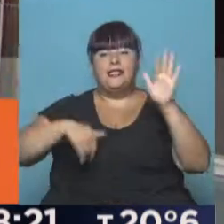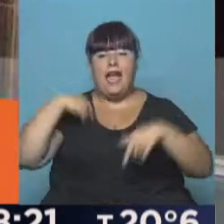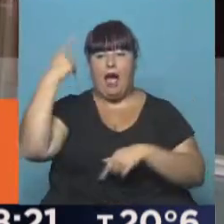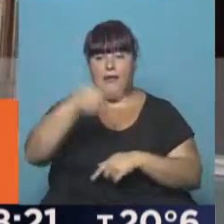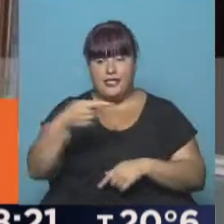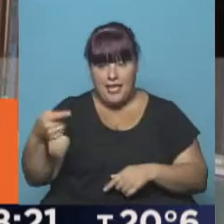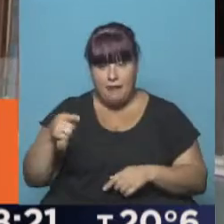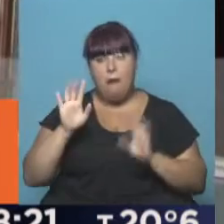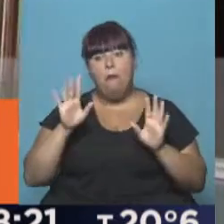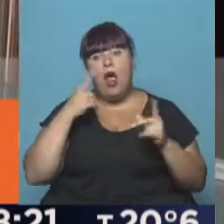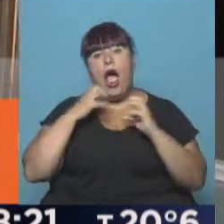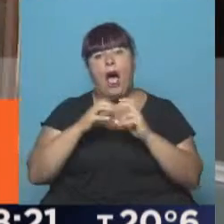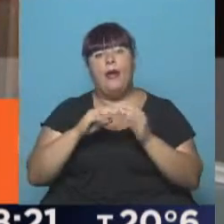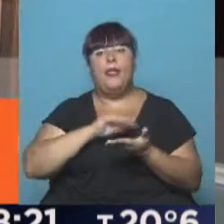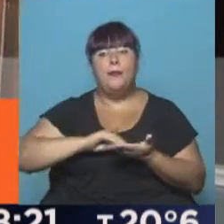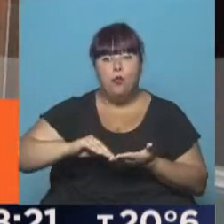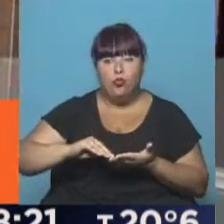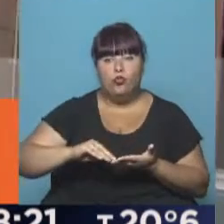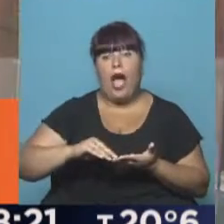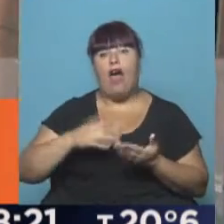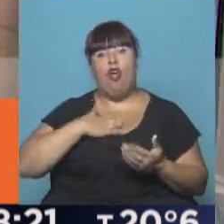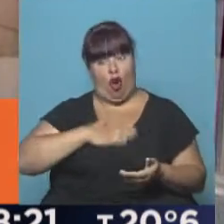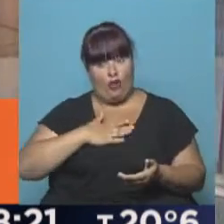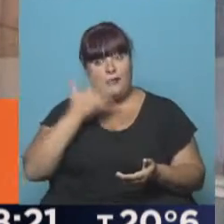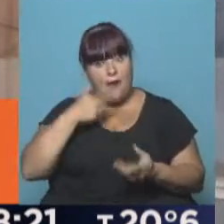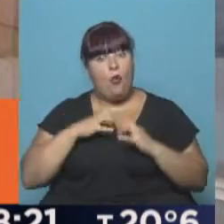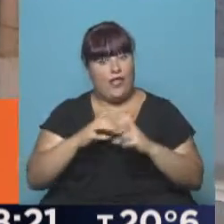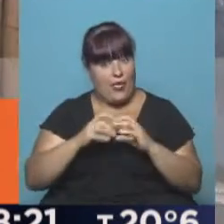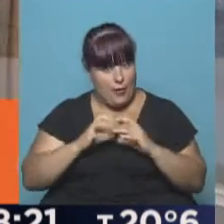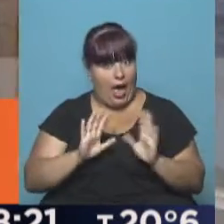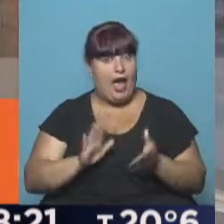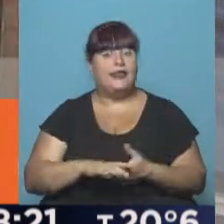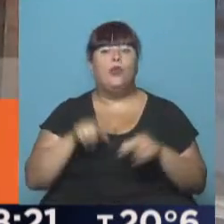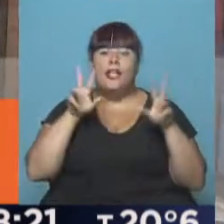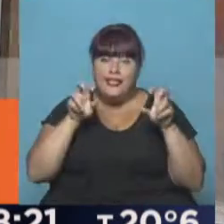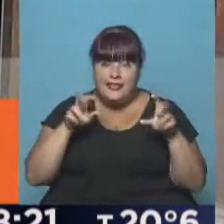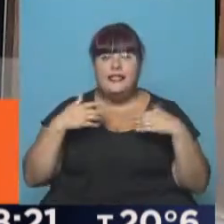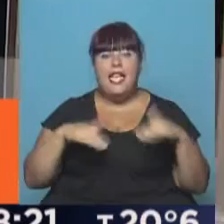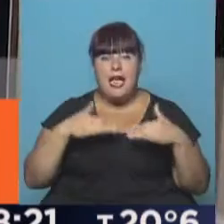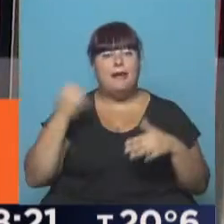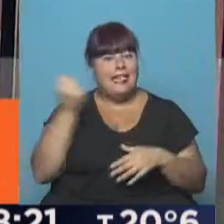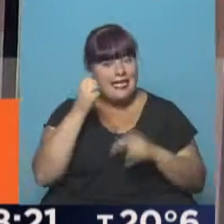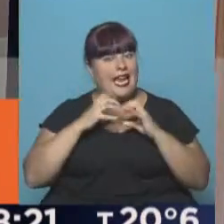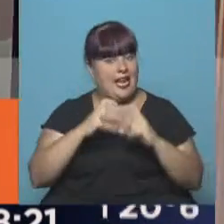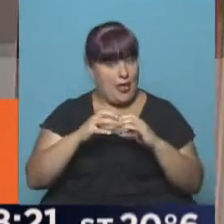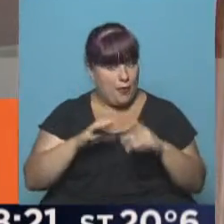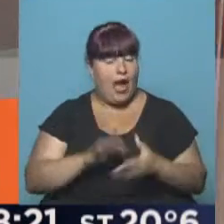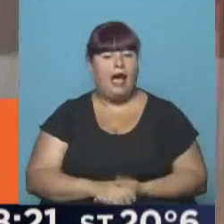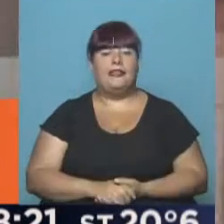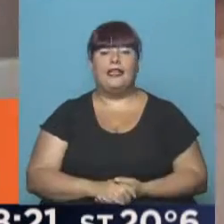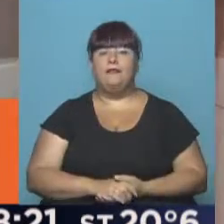la semana que viene y bueno trataremos los diputados contentos nos gusta debatir es un tema que queríamos debatir está